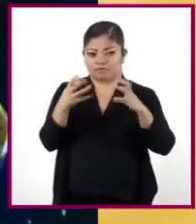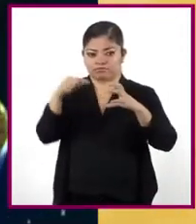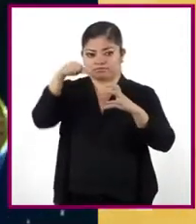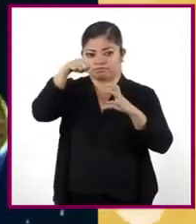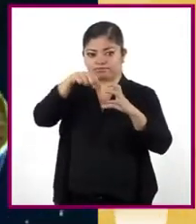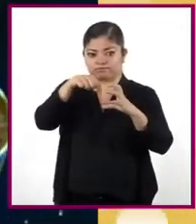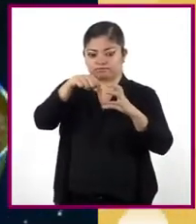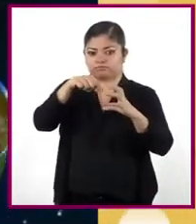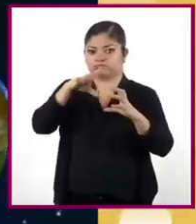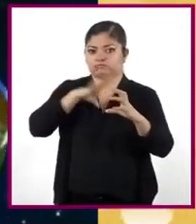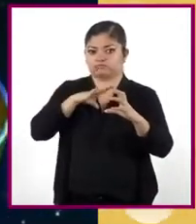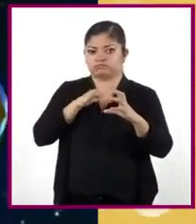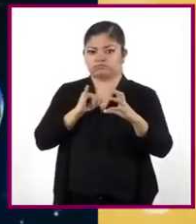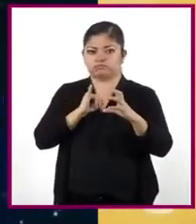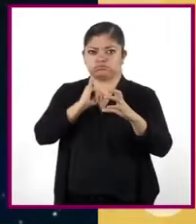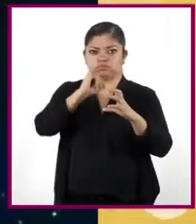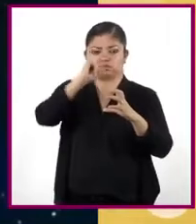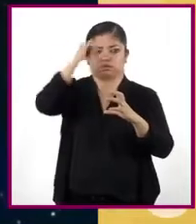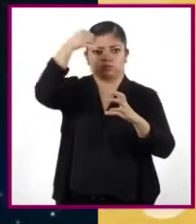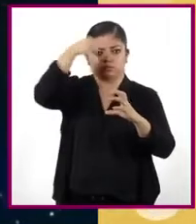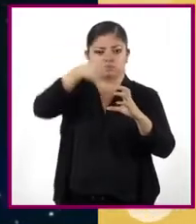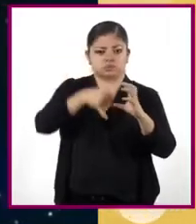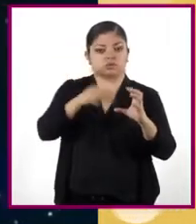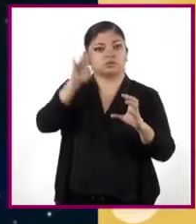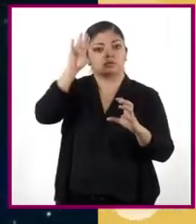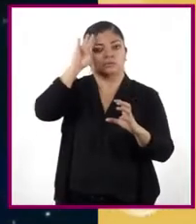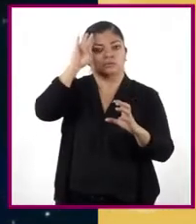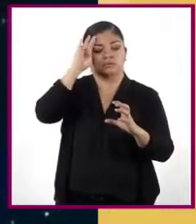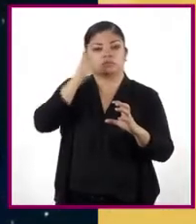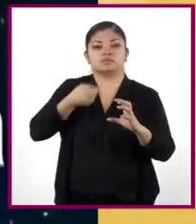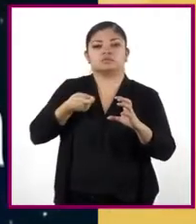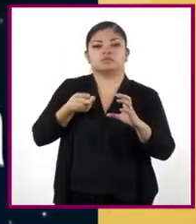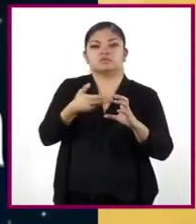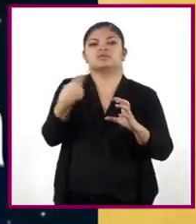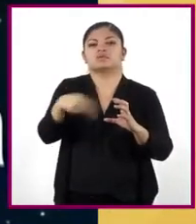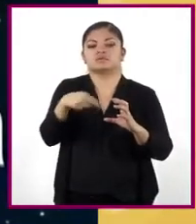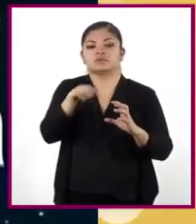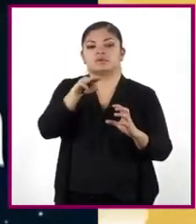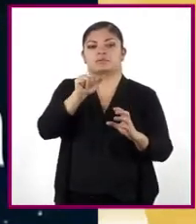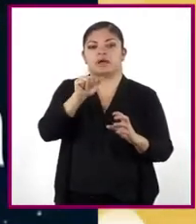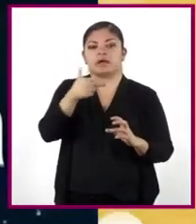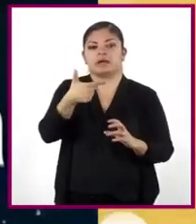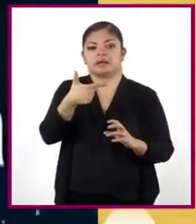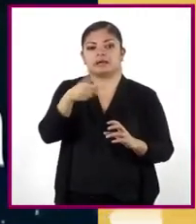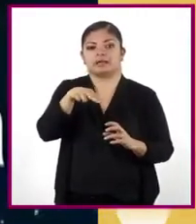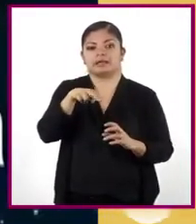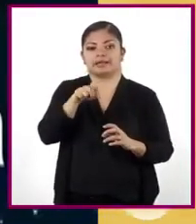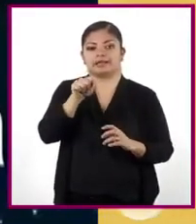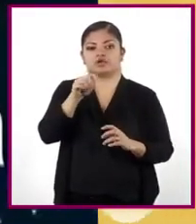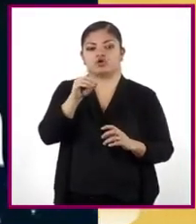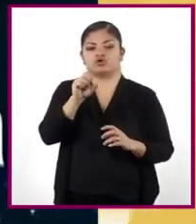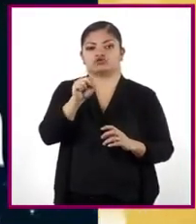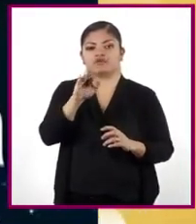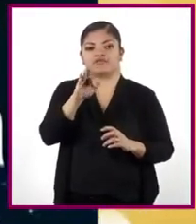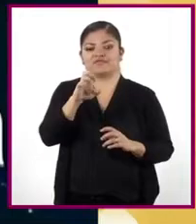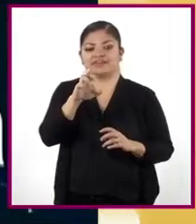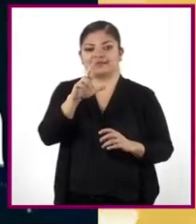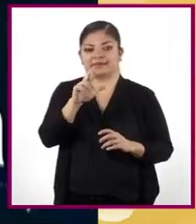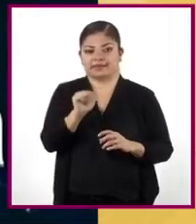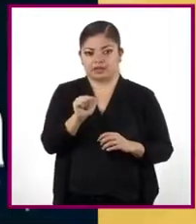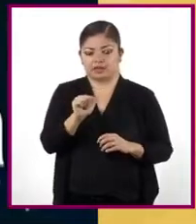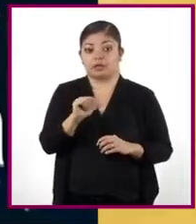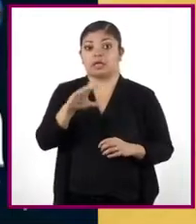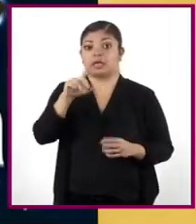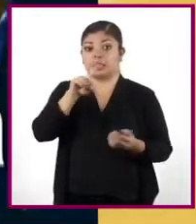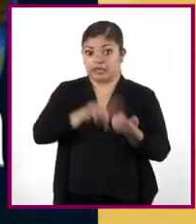hasta una gran distancia. Esta zona se conoce como magnetosfera. En ella se